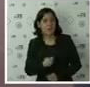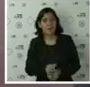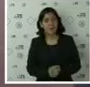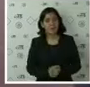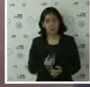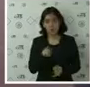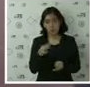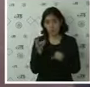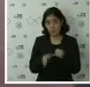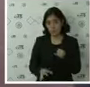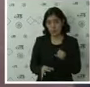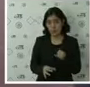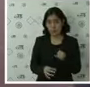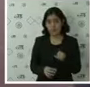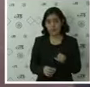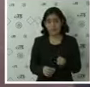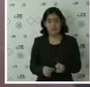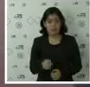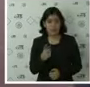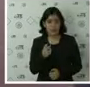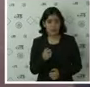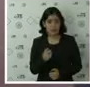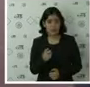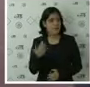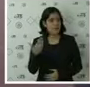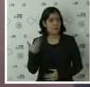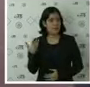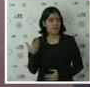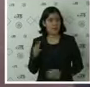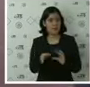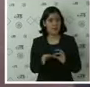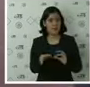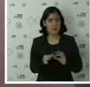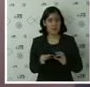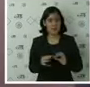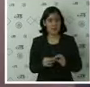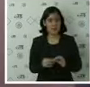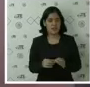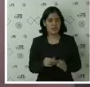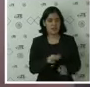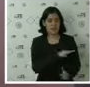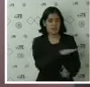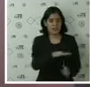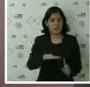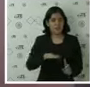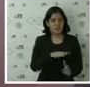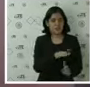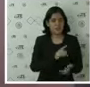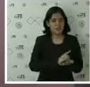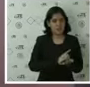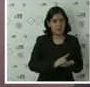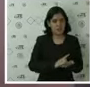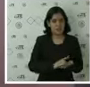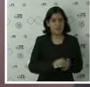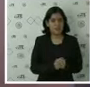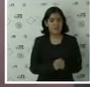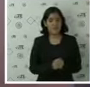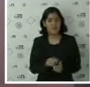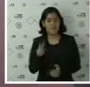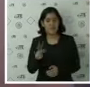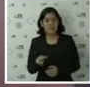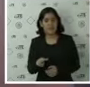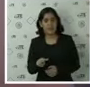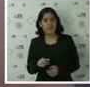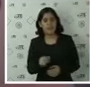gustaría remarcar, pues es todo esto que comentaban antes sobre los espacios de derecho. Sí, es muy cierto que en nuestro país